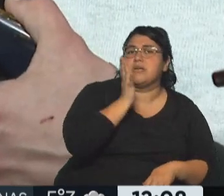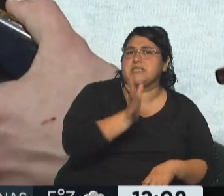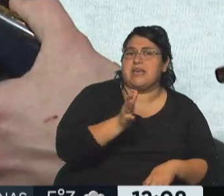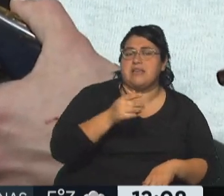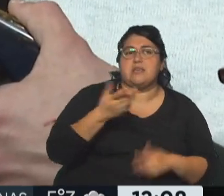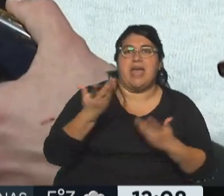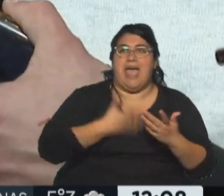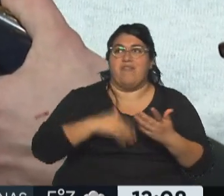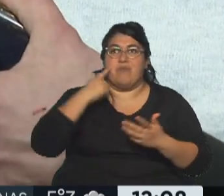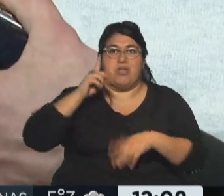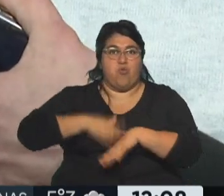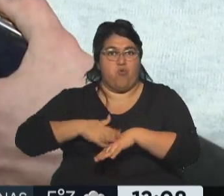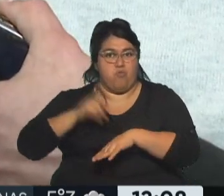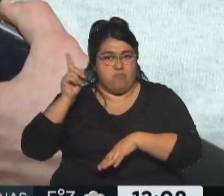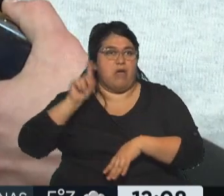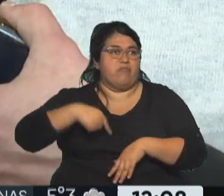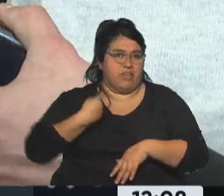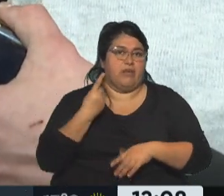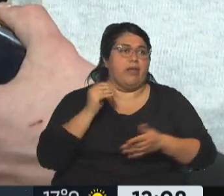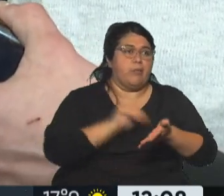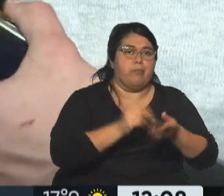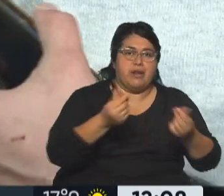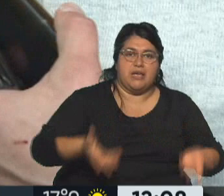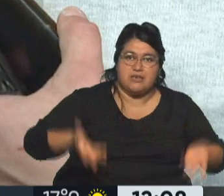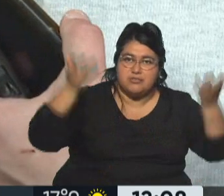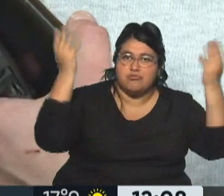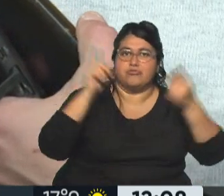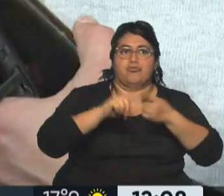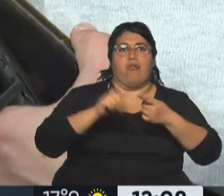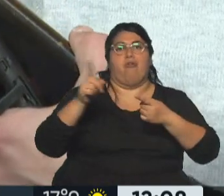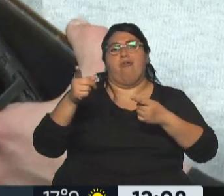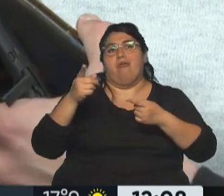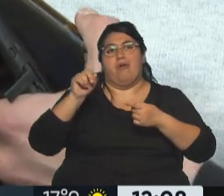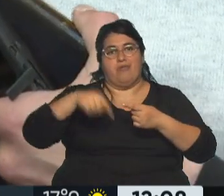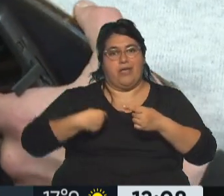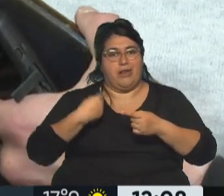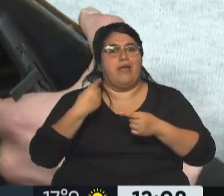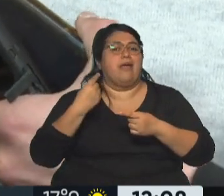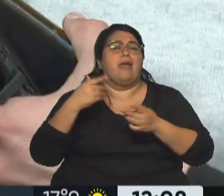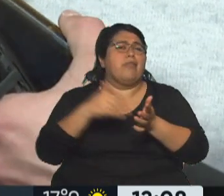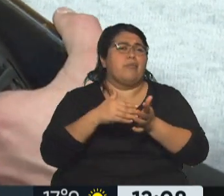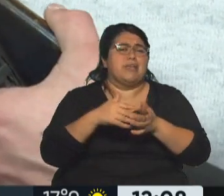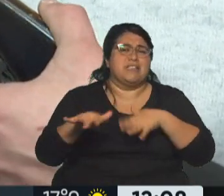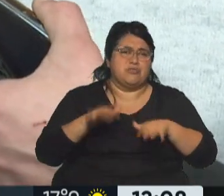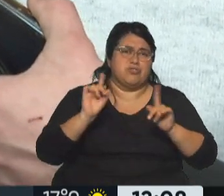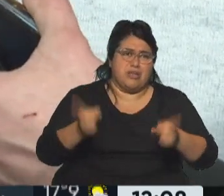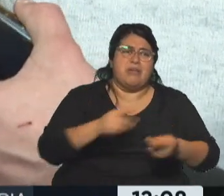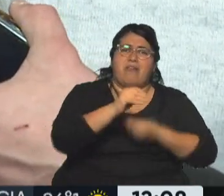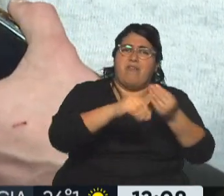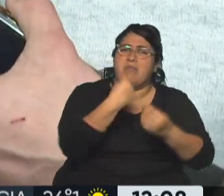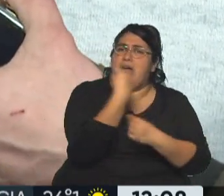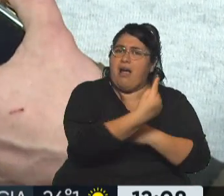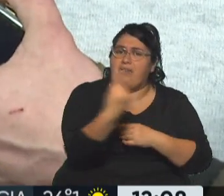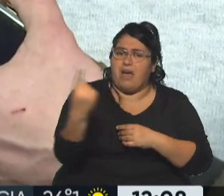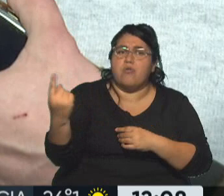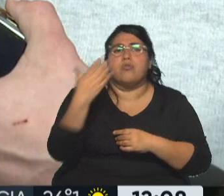obviamente después esto afecta a los precios se afecta a los precios Más allá de lo que ocurre en cada familia genera problemas